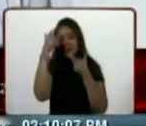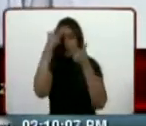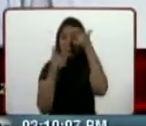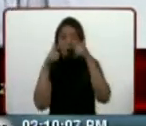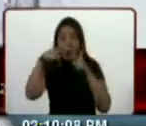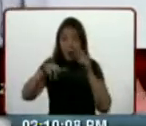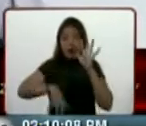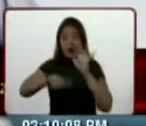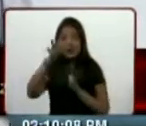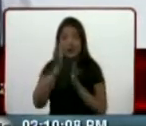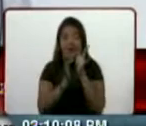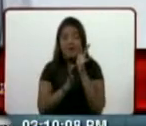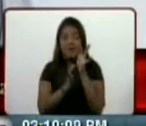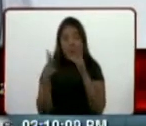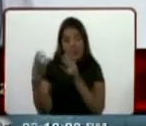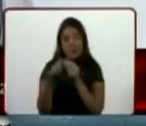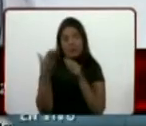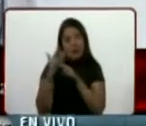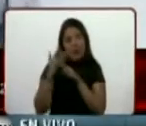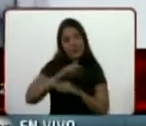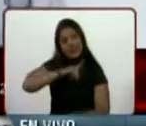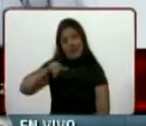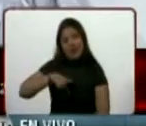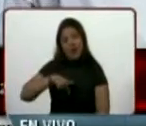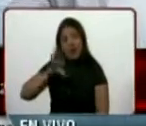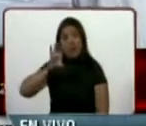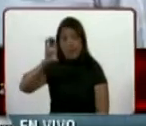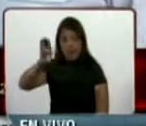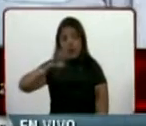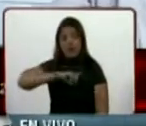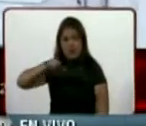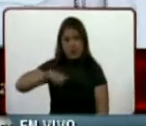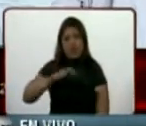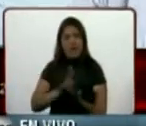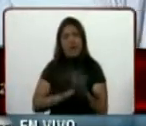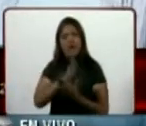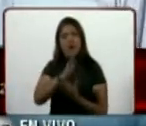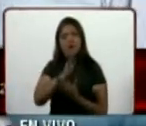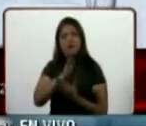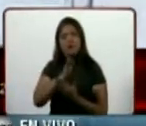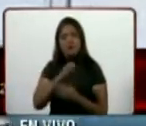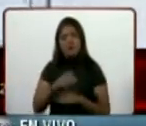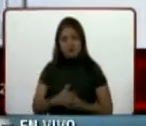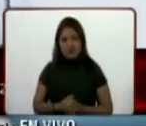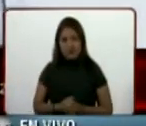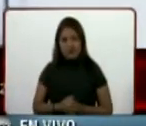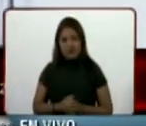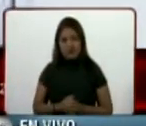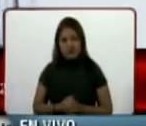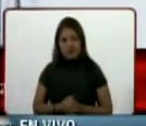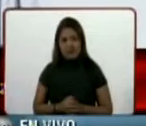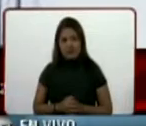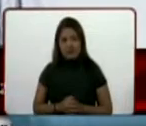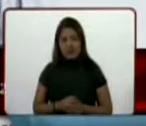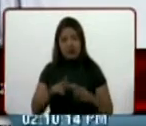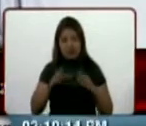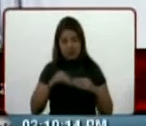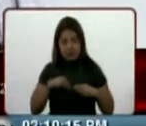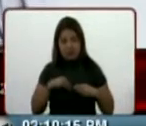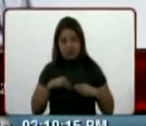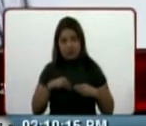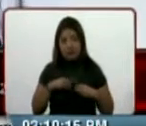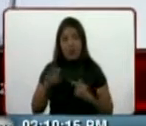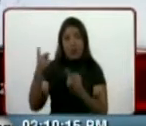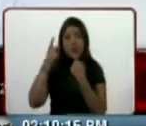de abril está con nosotros, y por eso, por la patria, nosotros con lealtad estaremos asumiendo el legado